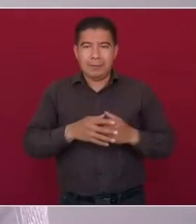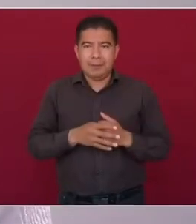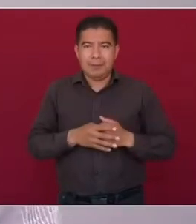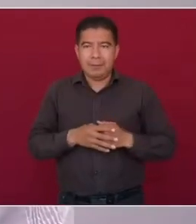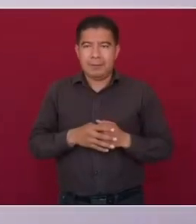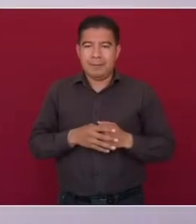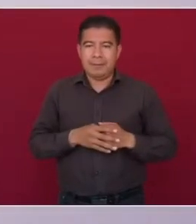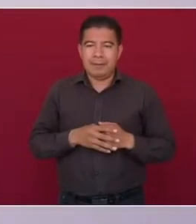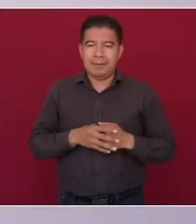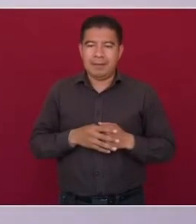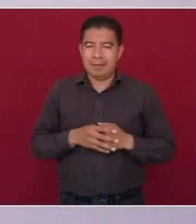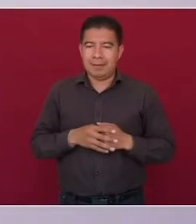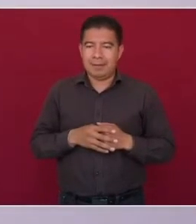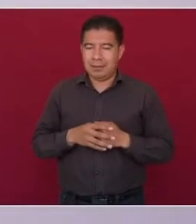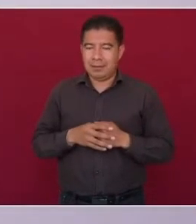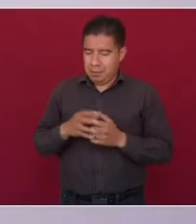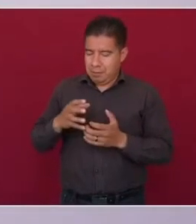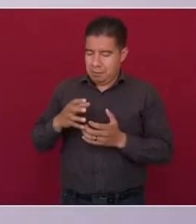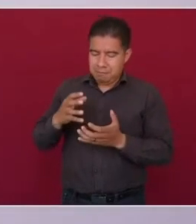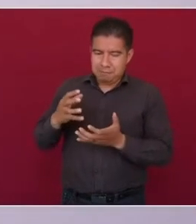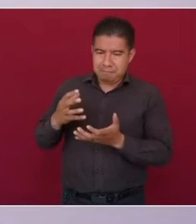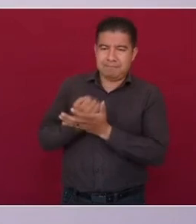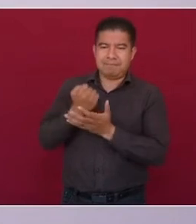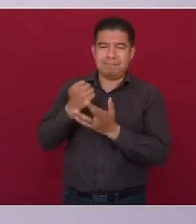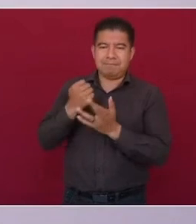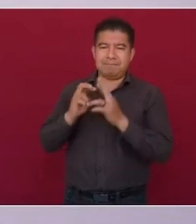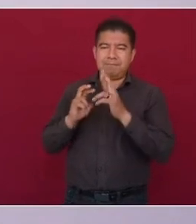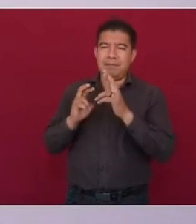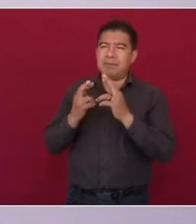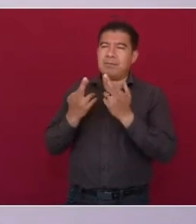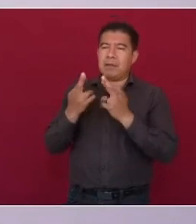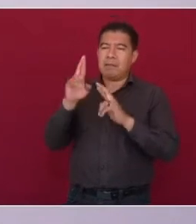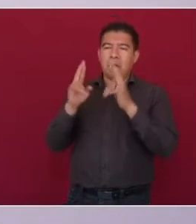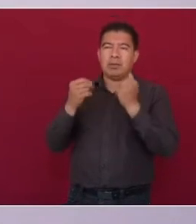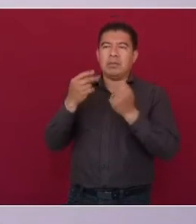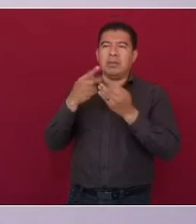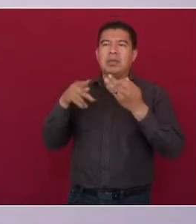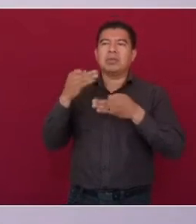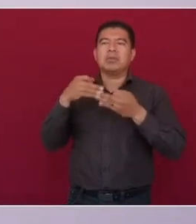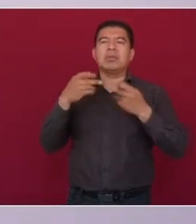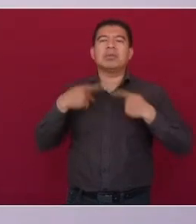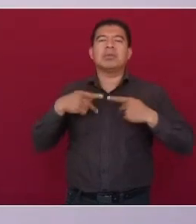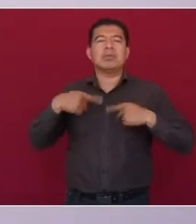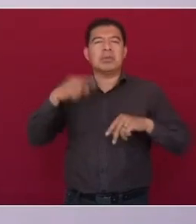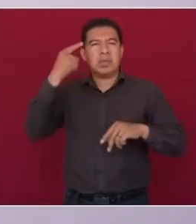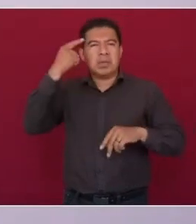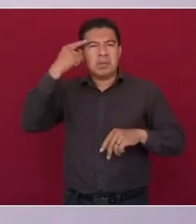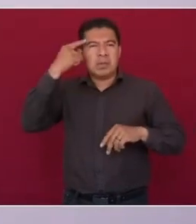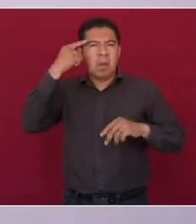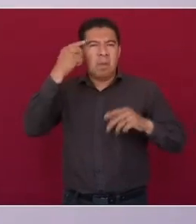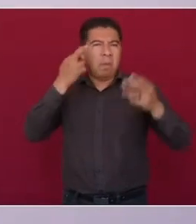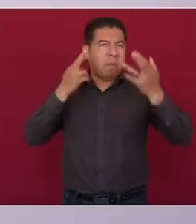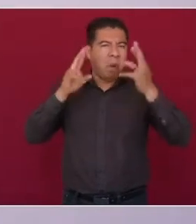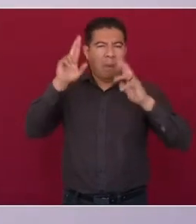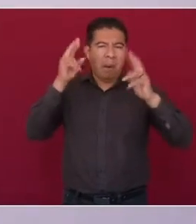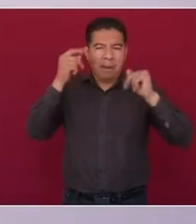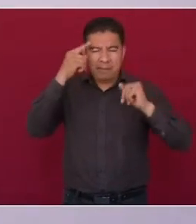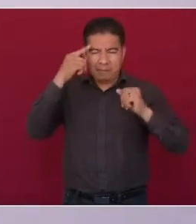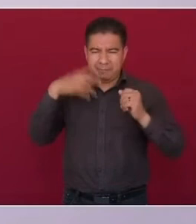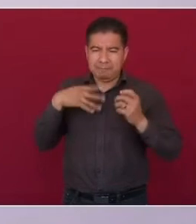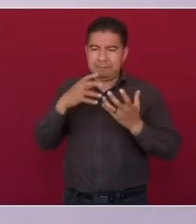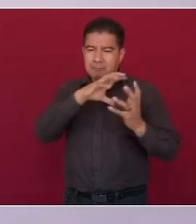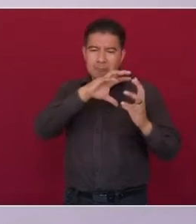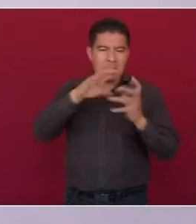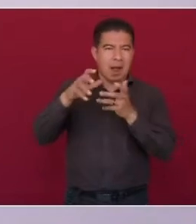El triunfo de una revolución de las conciencias, de una revolución moral,